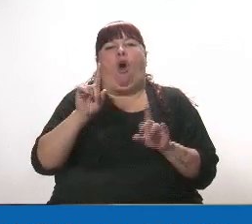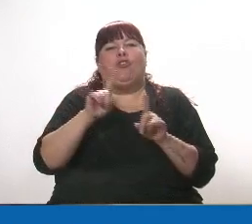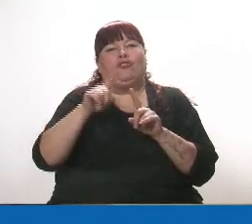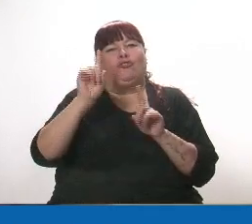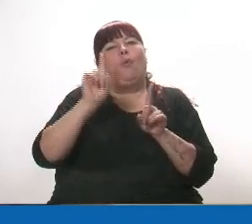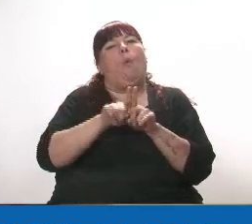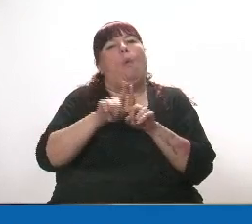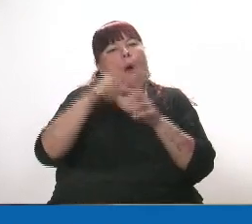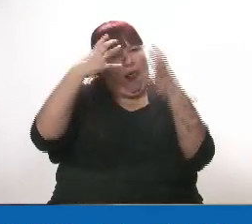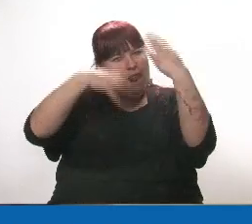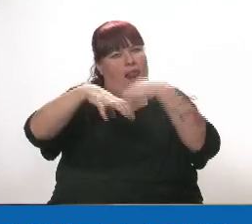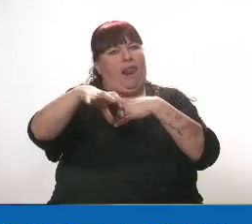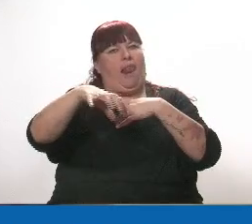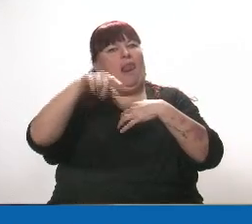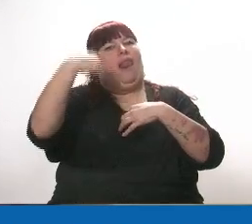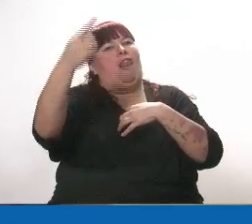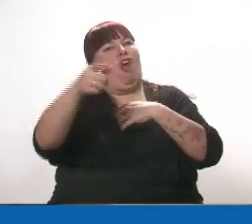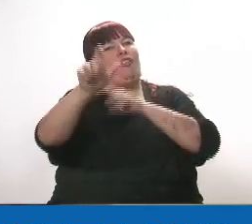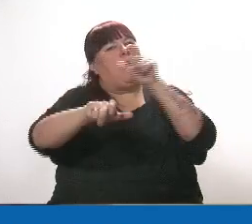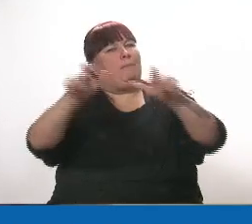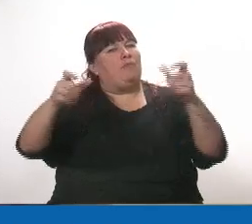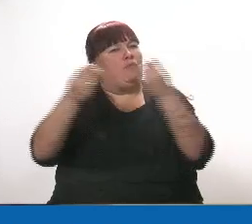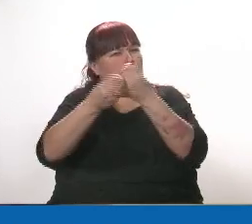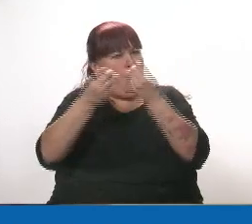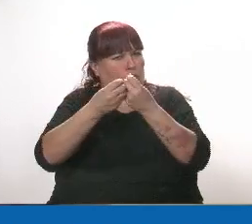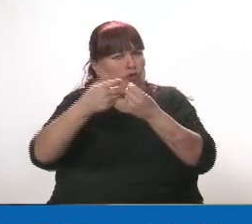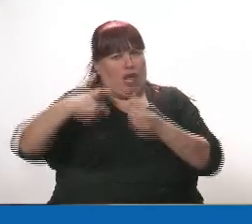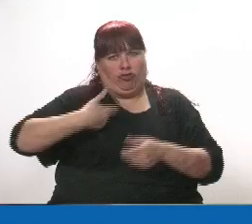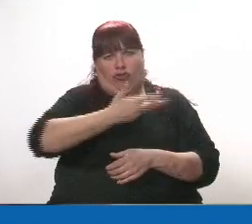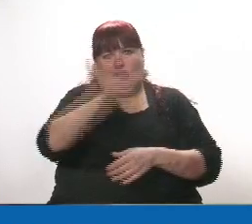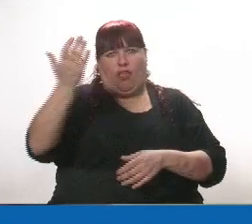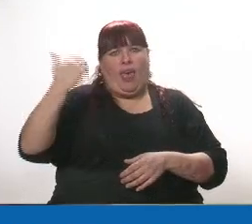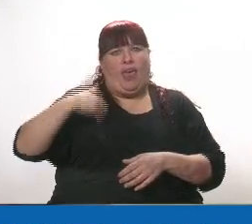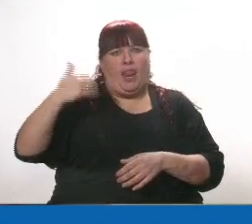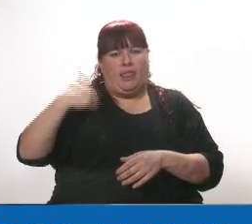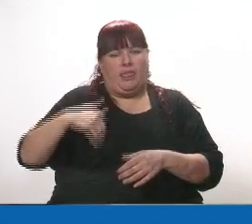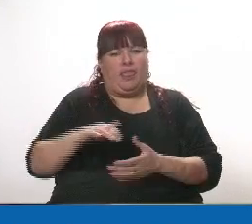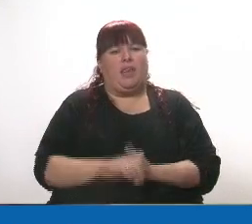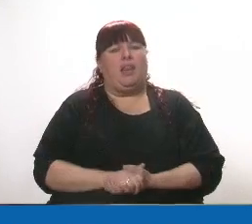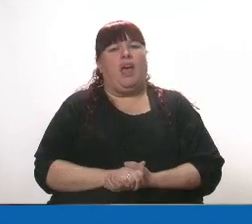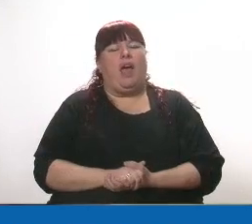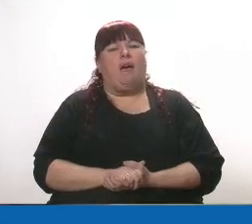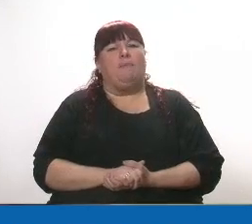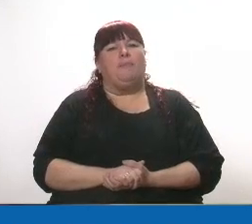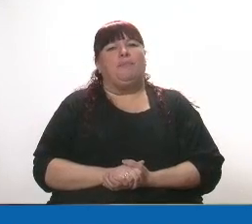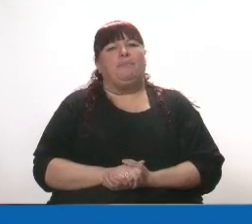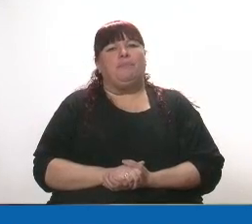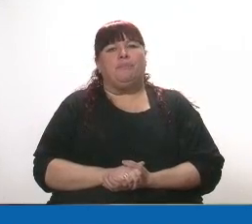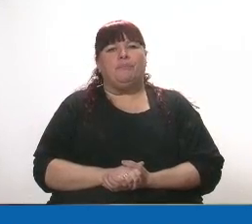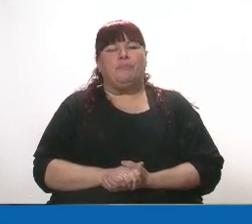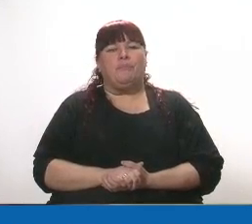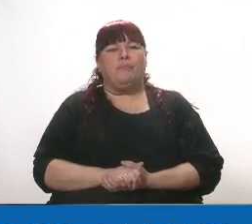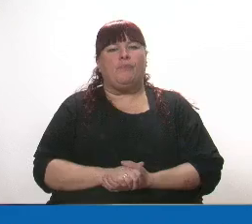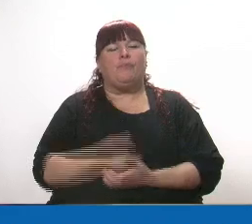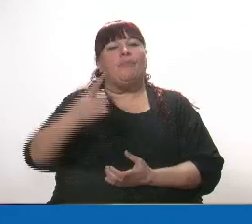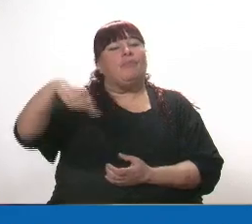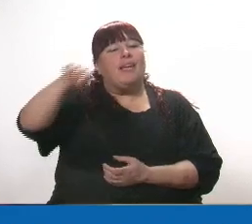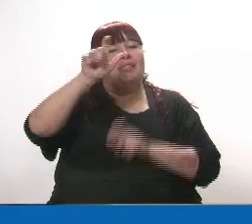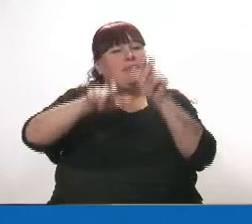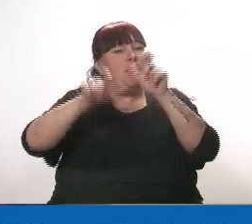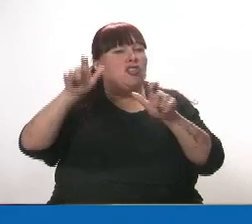el lugar de muchos y muchas personas de la sociedad Argentina que ha